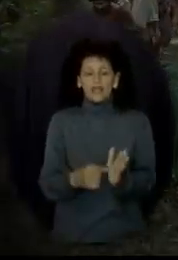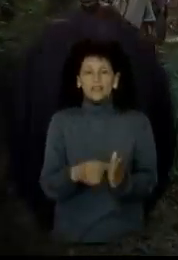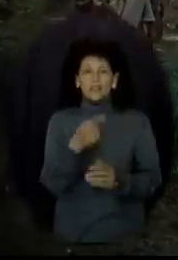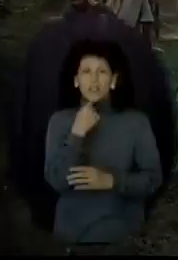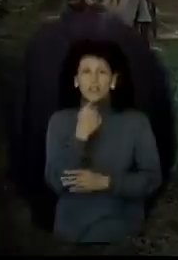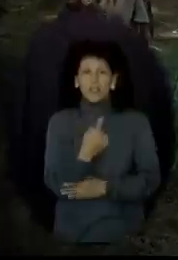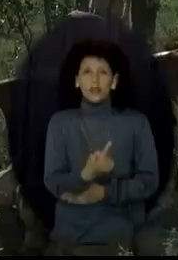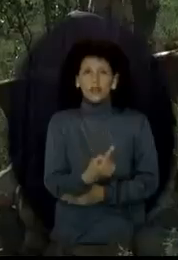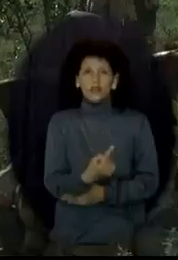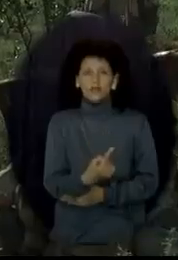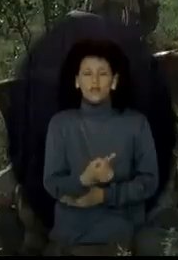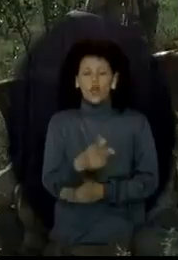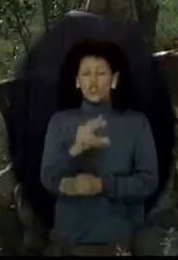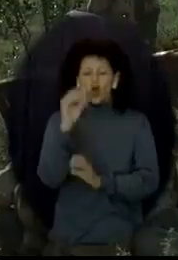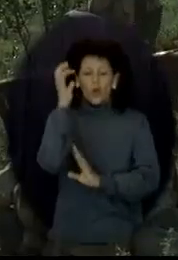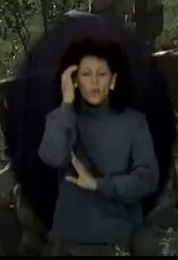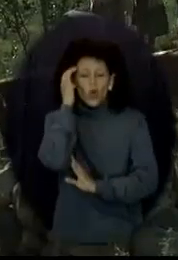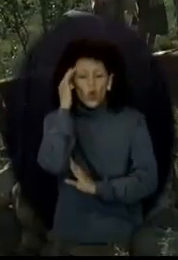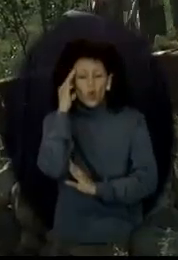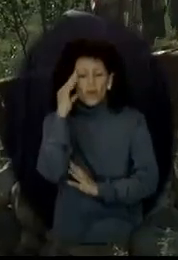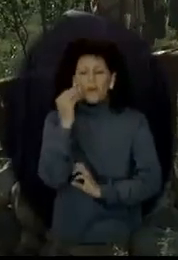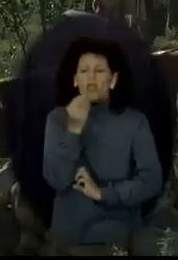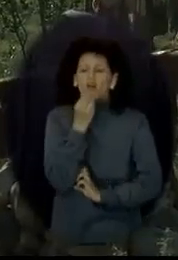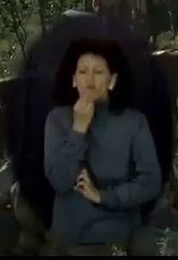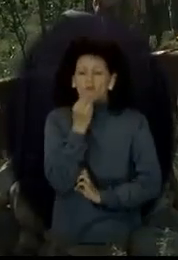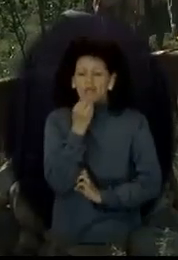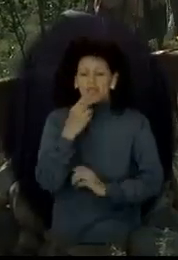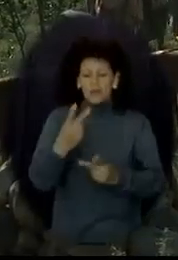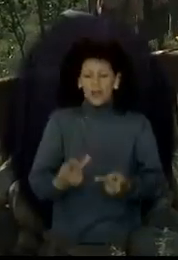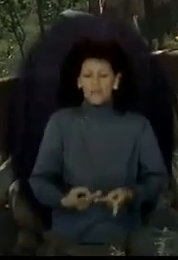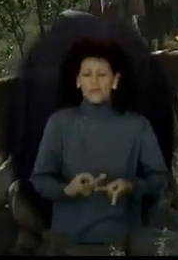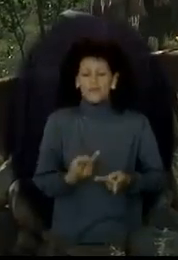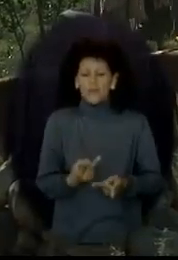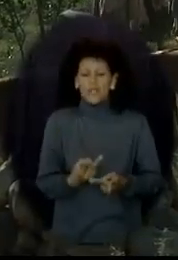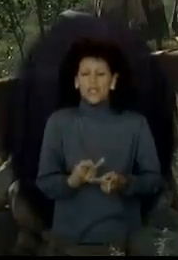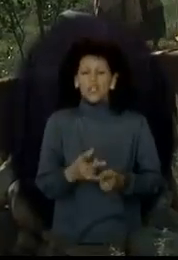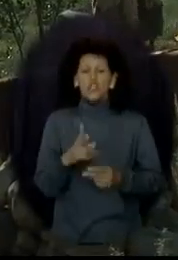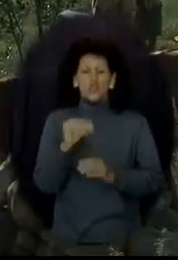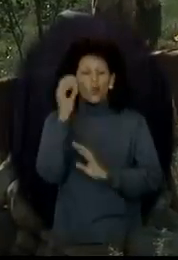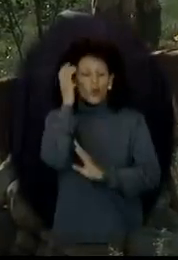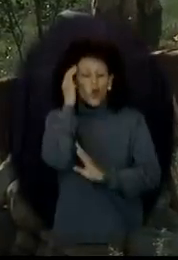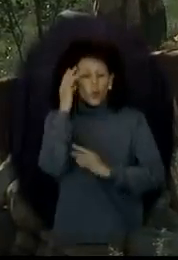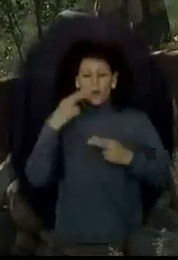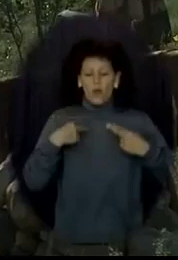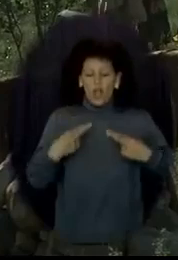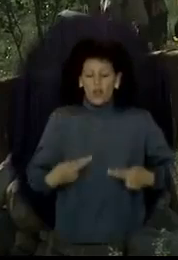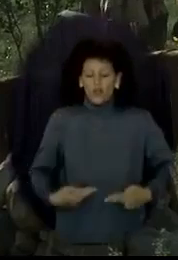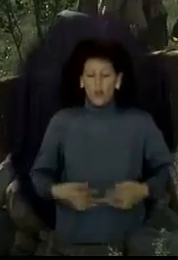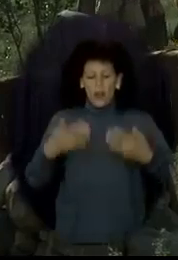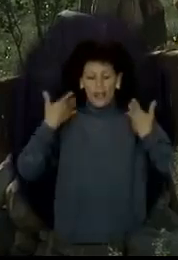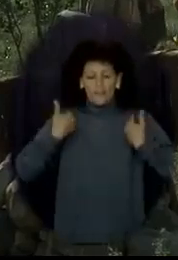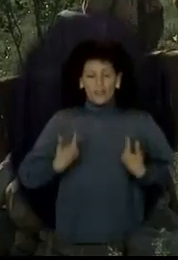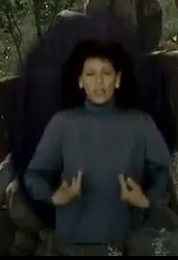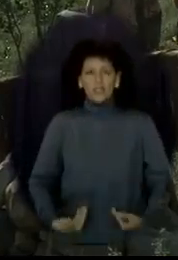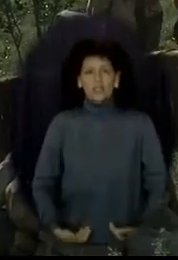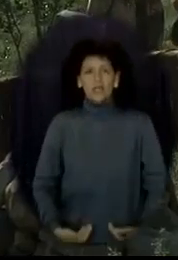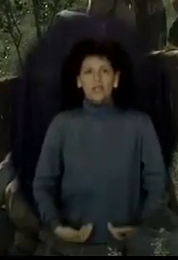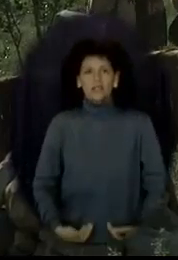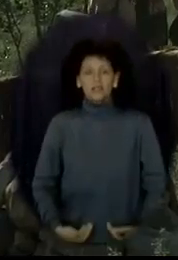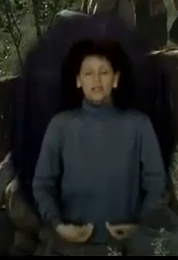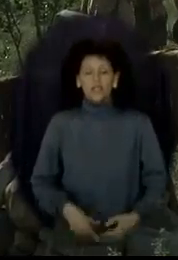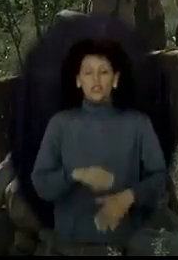Esto les digo: no se preocupen por lo que han de comer para vivir, ni por la ropa que han de